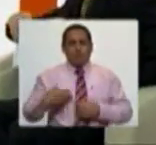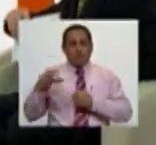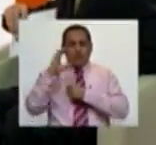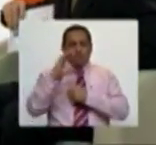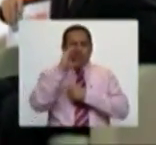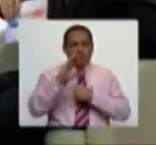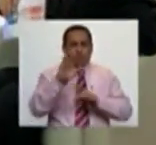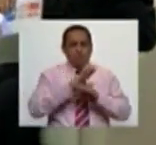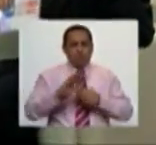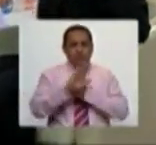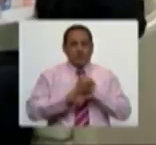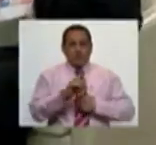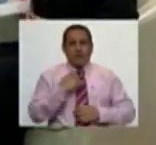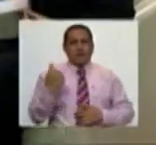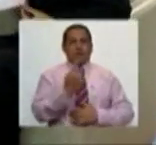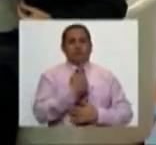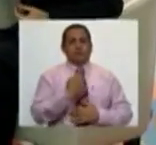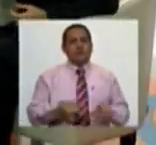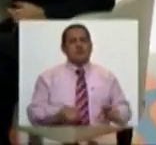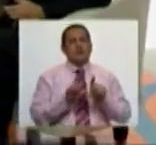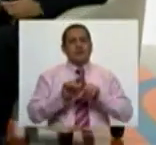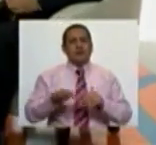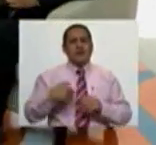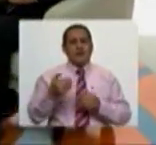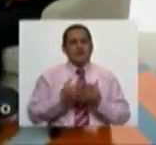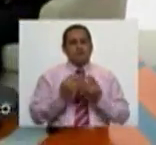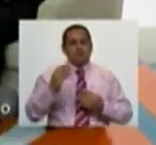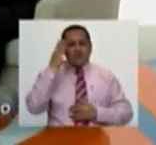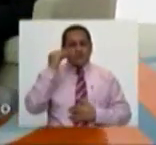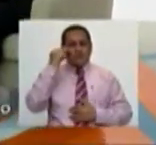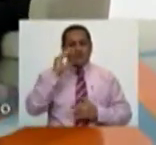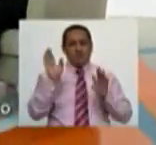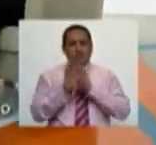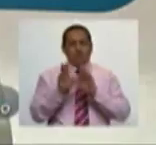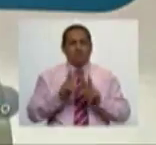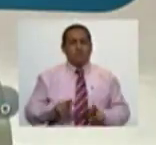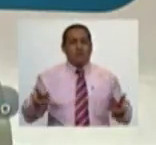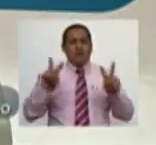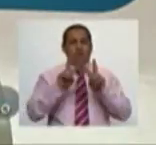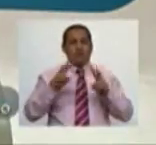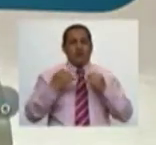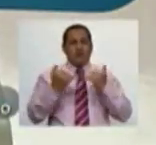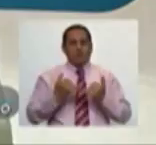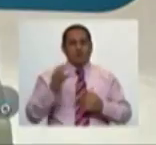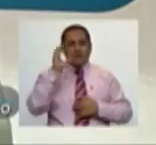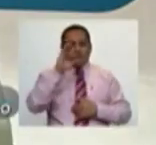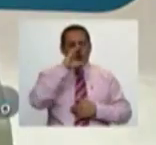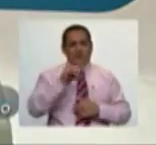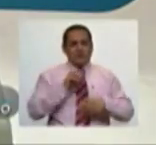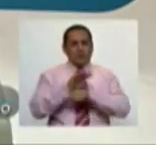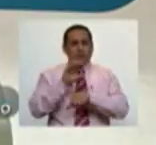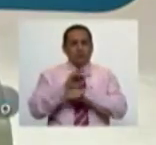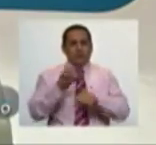llegue a ocupar el estándar que todos esperamos. Ahora bien, existen experiencias seguramente exitosas también en las que